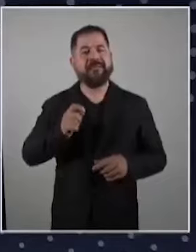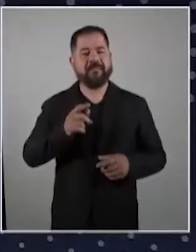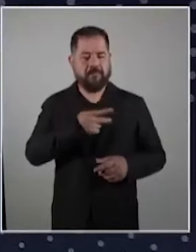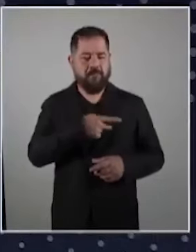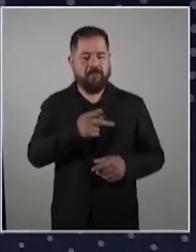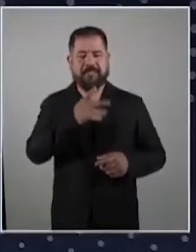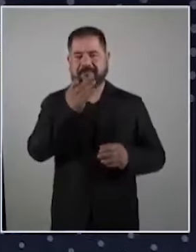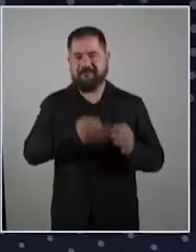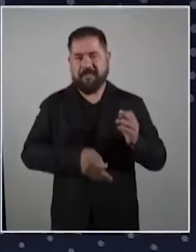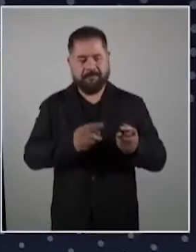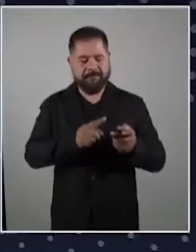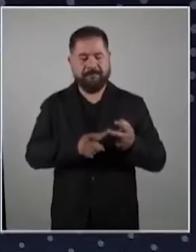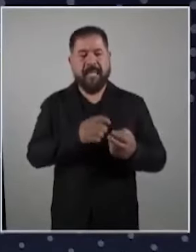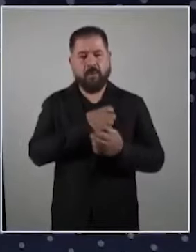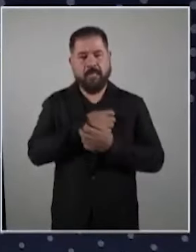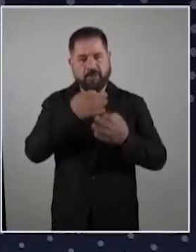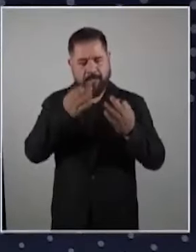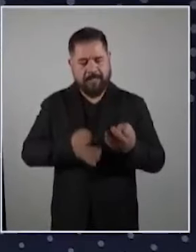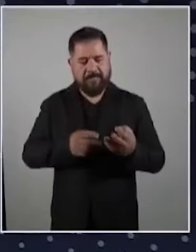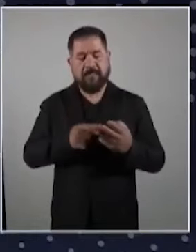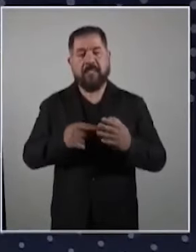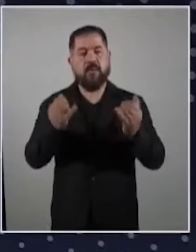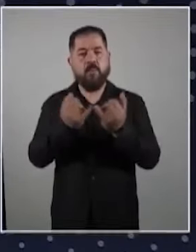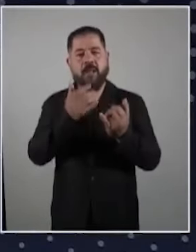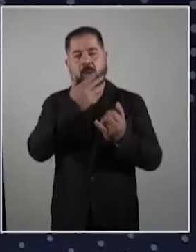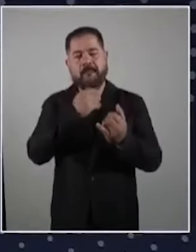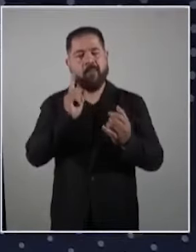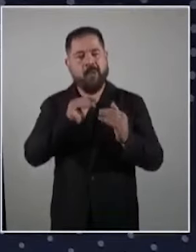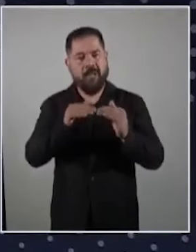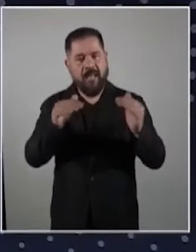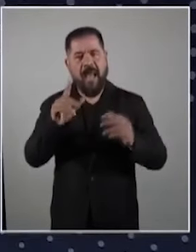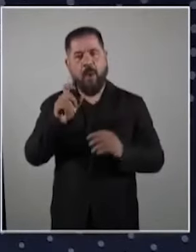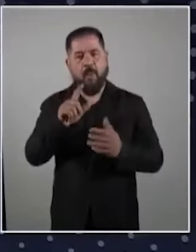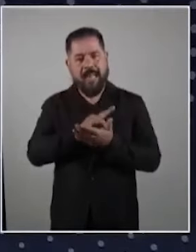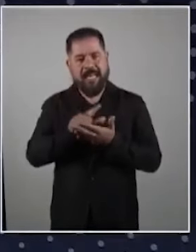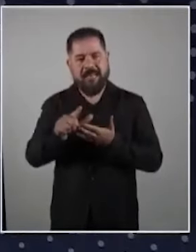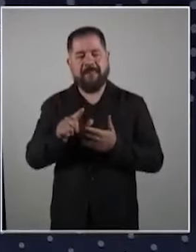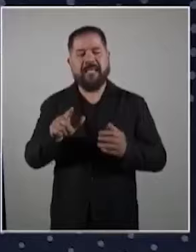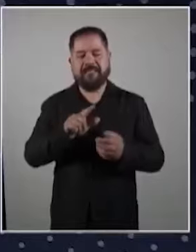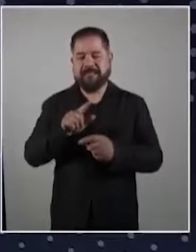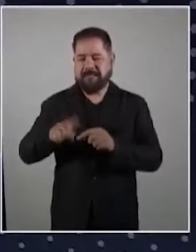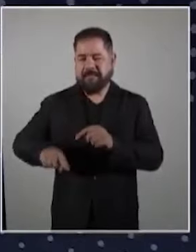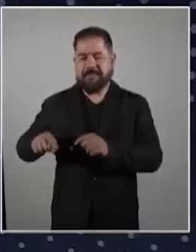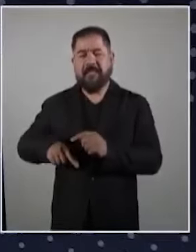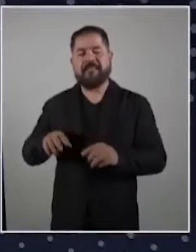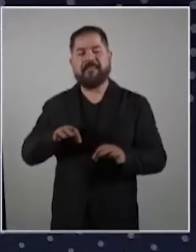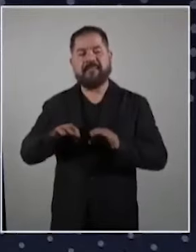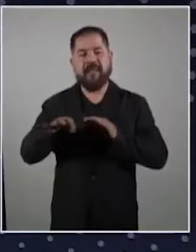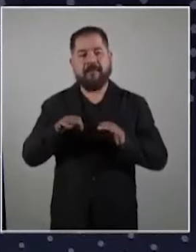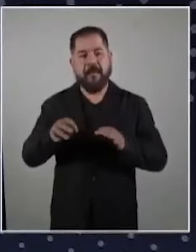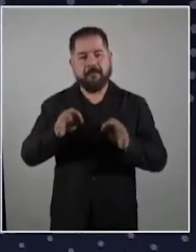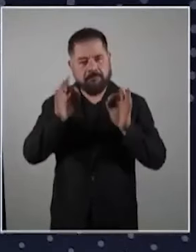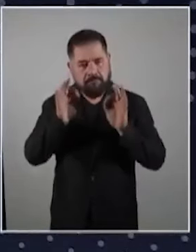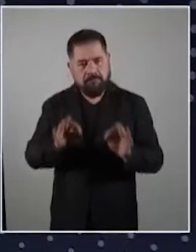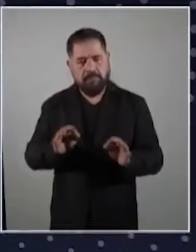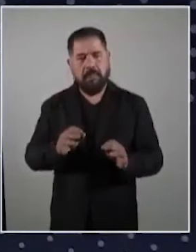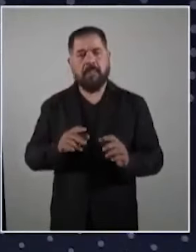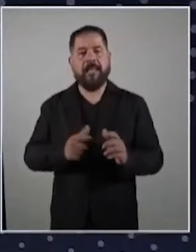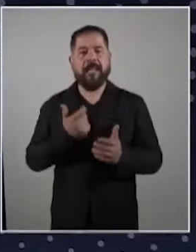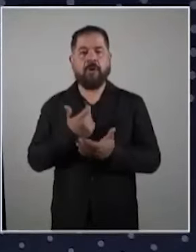pobreza la educación de calidad igualdad de género aguas limpias y saneamiento trabajo decente y